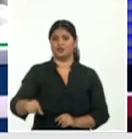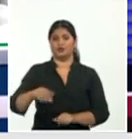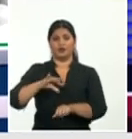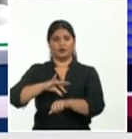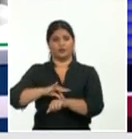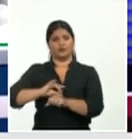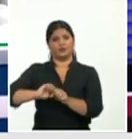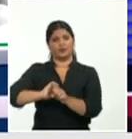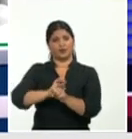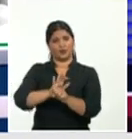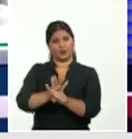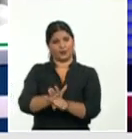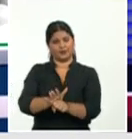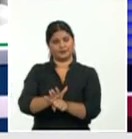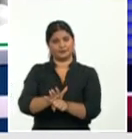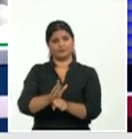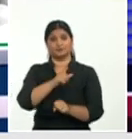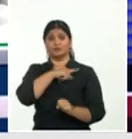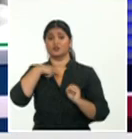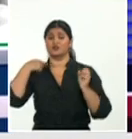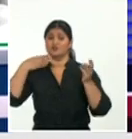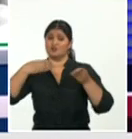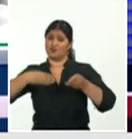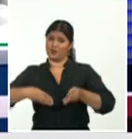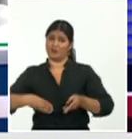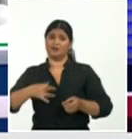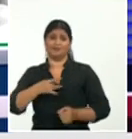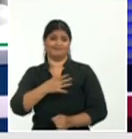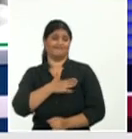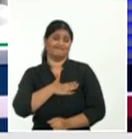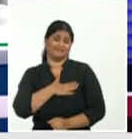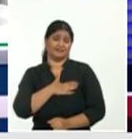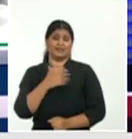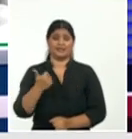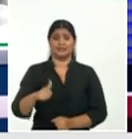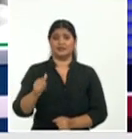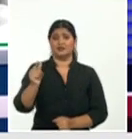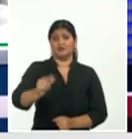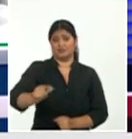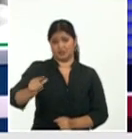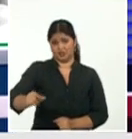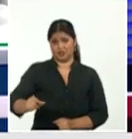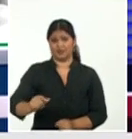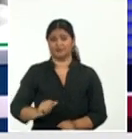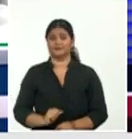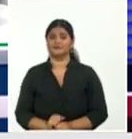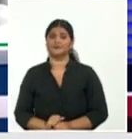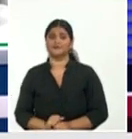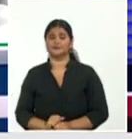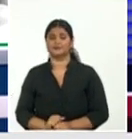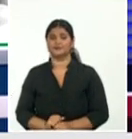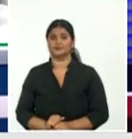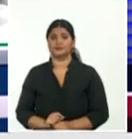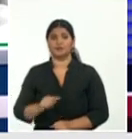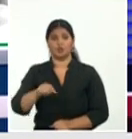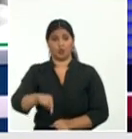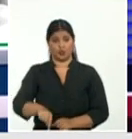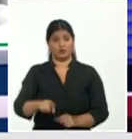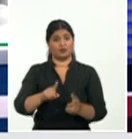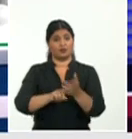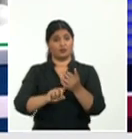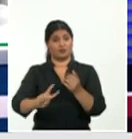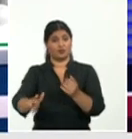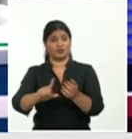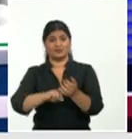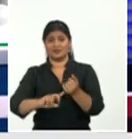la COVID-19 y se lamenta la muerte de 10 personas como consecuencia de la enfermedad. En esta jornada, las provincias con mayores cifras